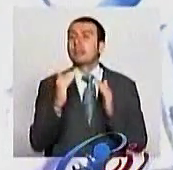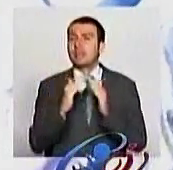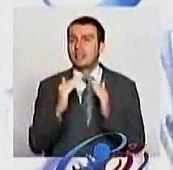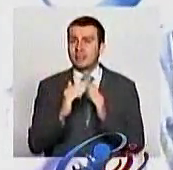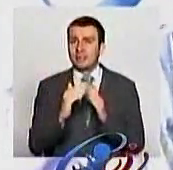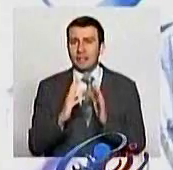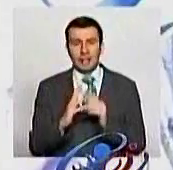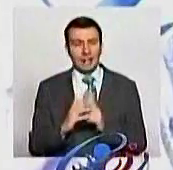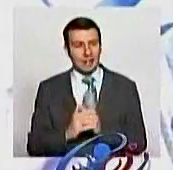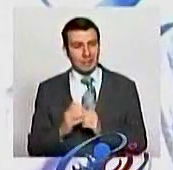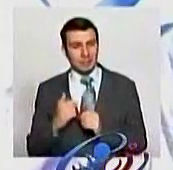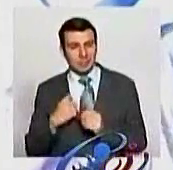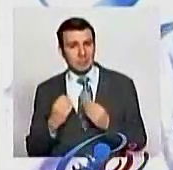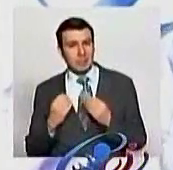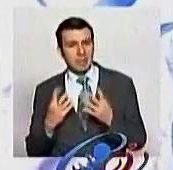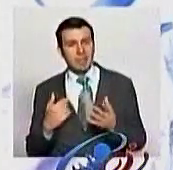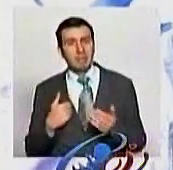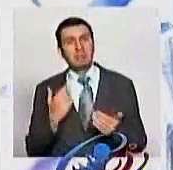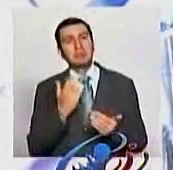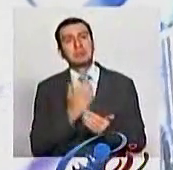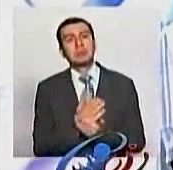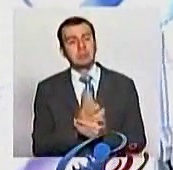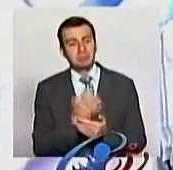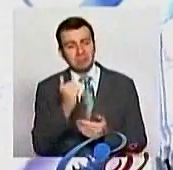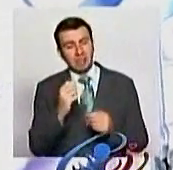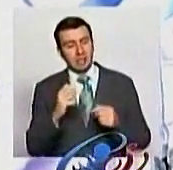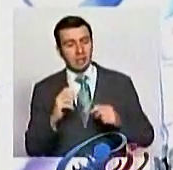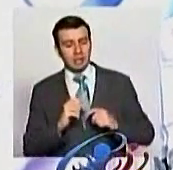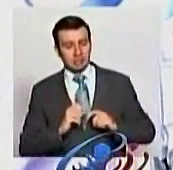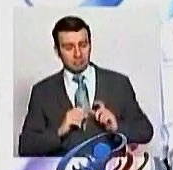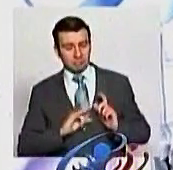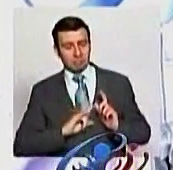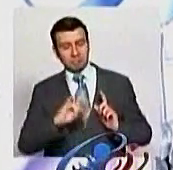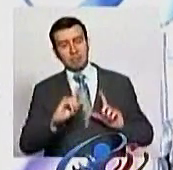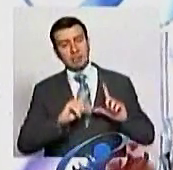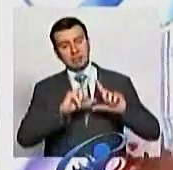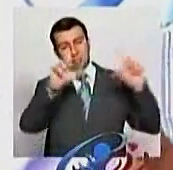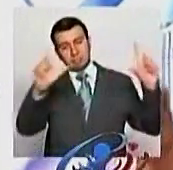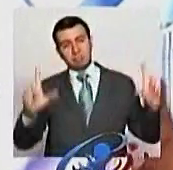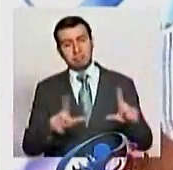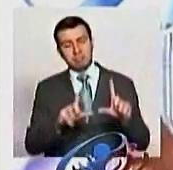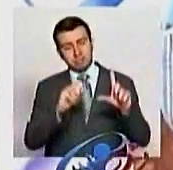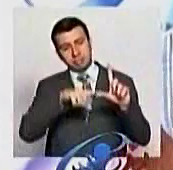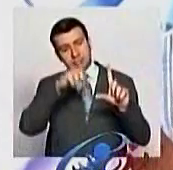para qué me voy a hacer un electrocardiograma? ¿Cierto? ¿Yo para qué voy a ir? Pero pueden